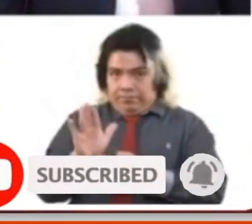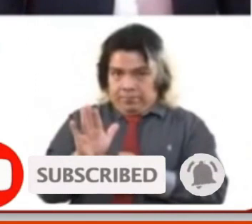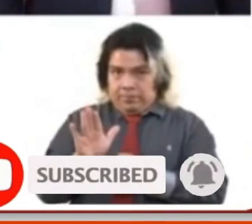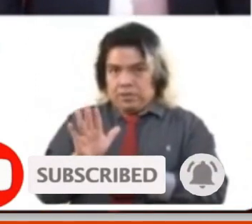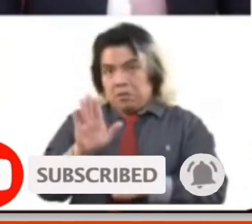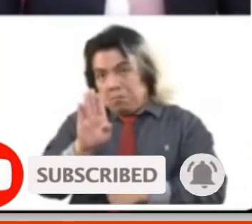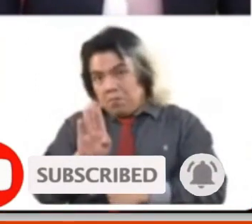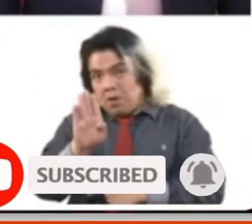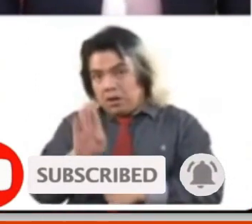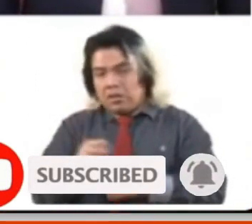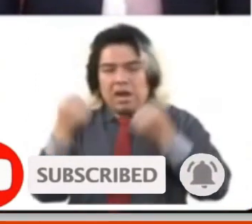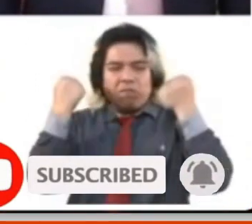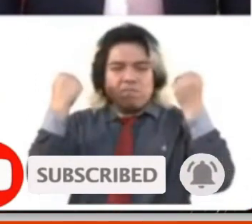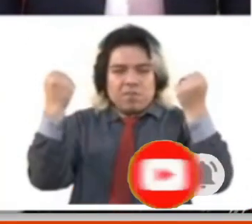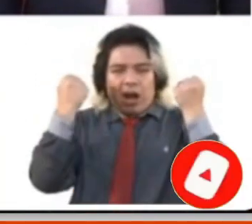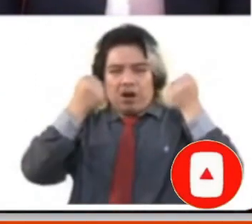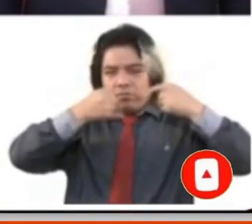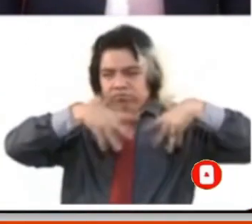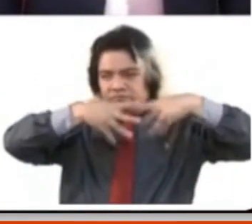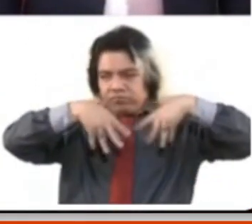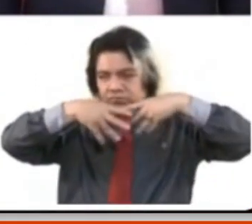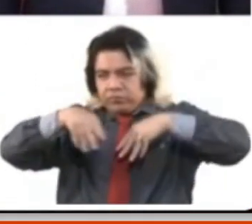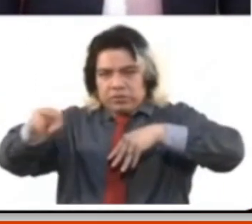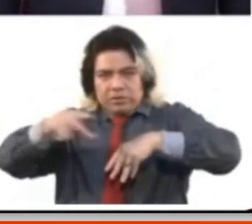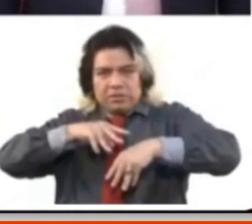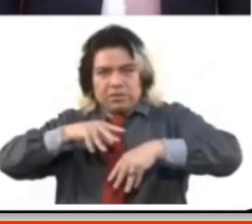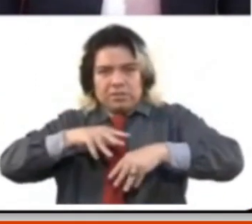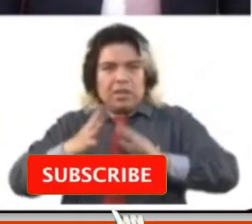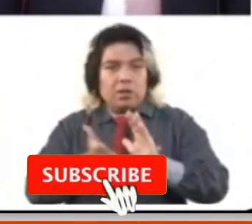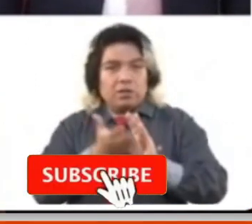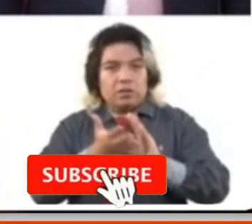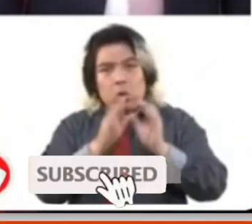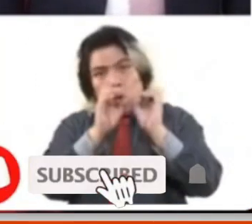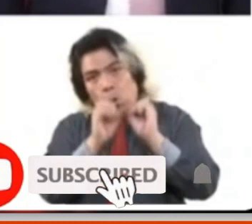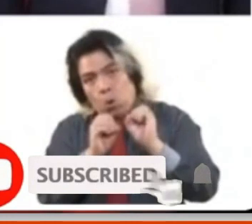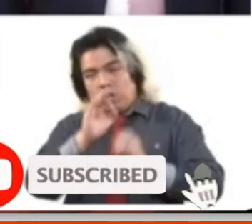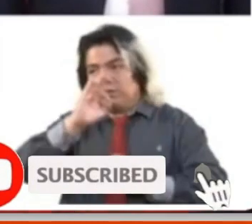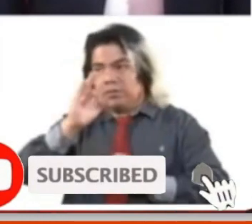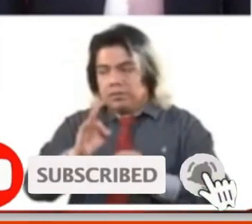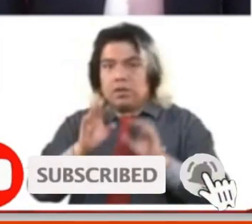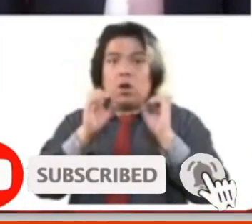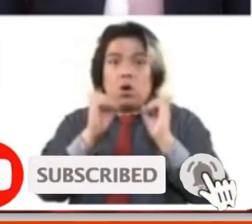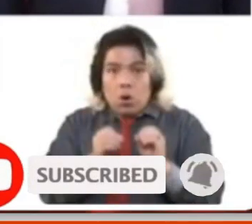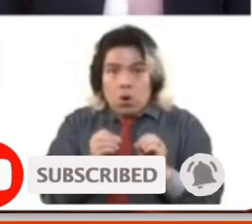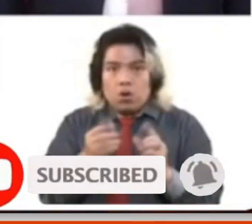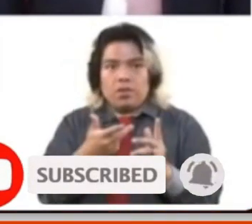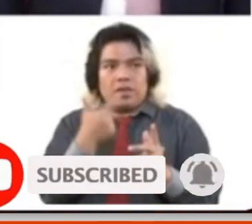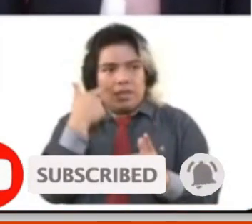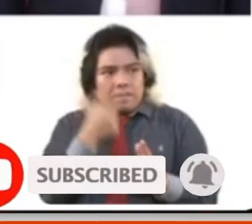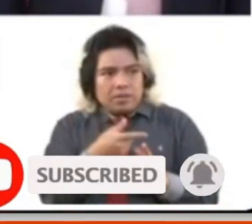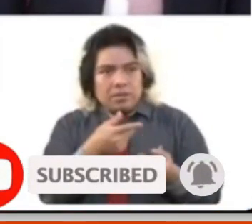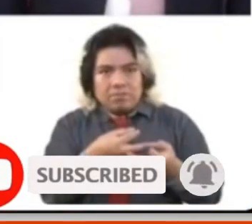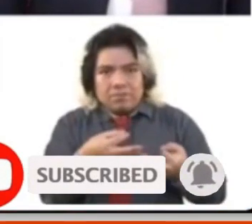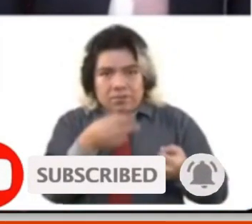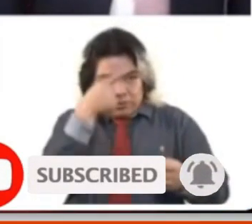de manifestaciones de construcción o inclusive de aprobación de violaciones al uso de suelo,